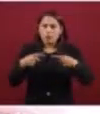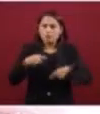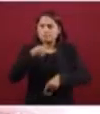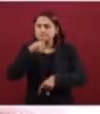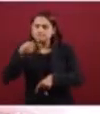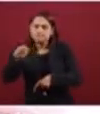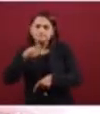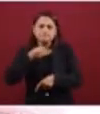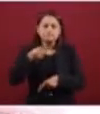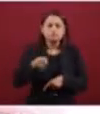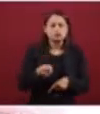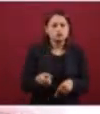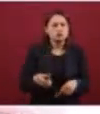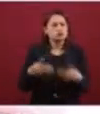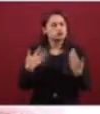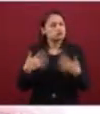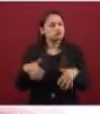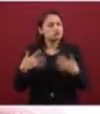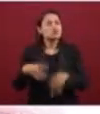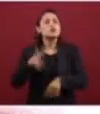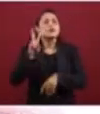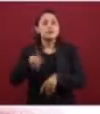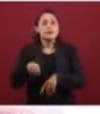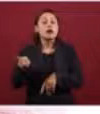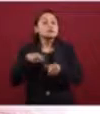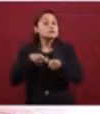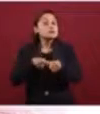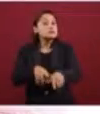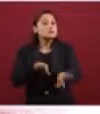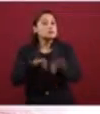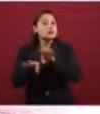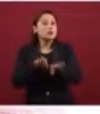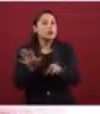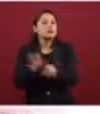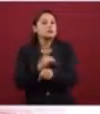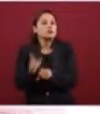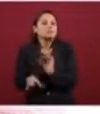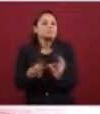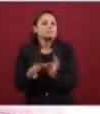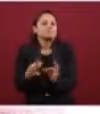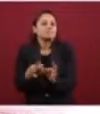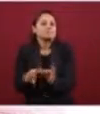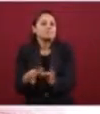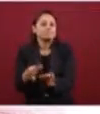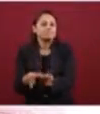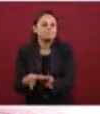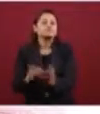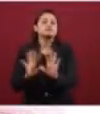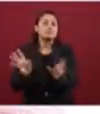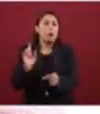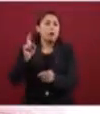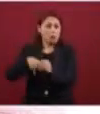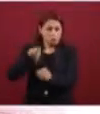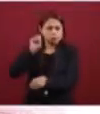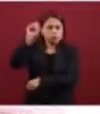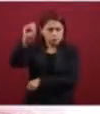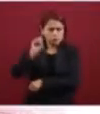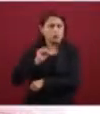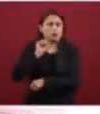ellos sindicalizados que se han quedado con nosotros y están contentos en esta nueva etapa de